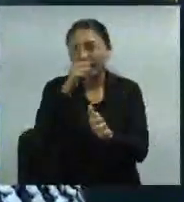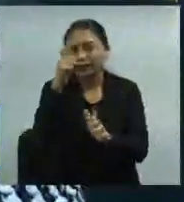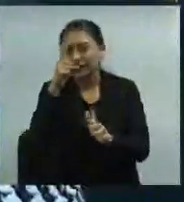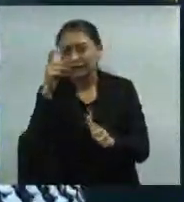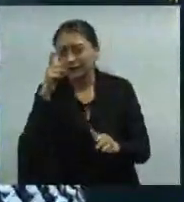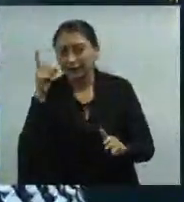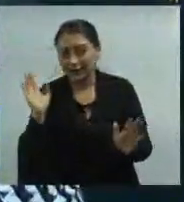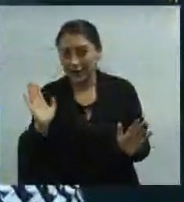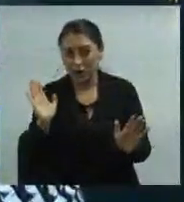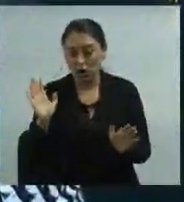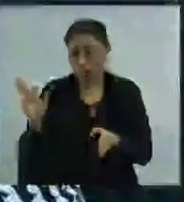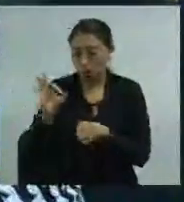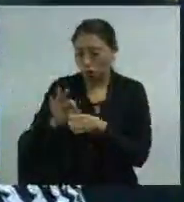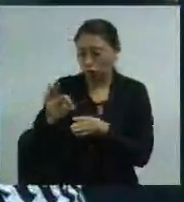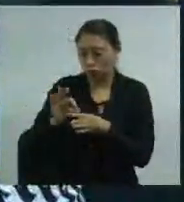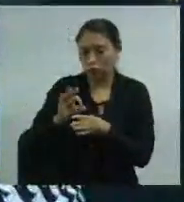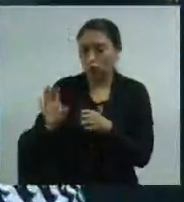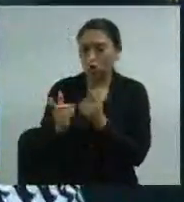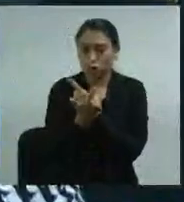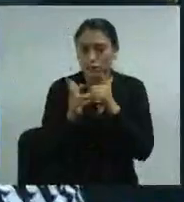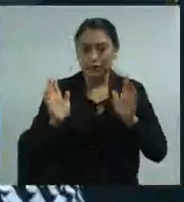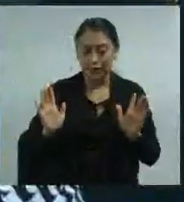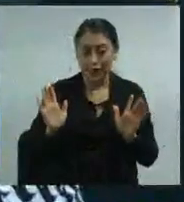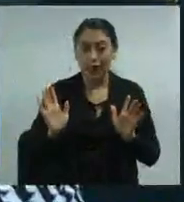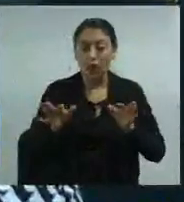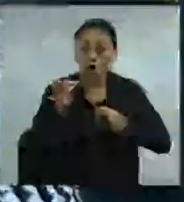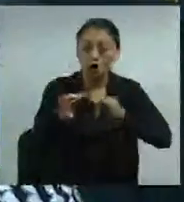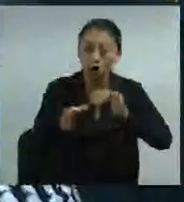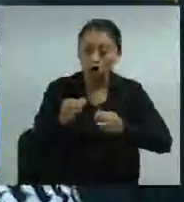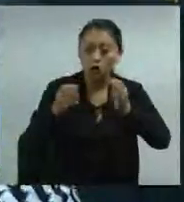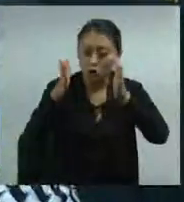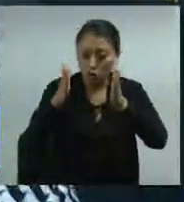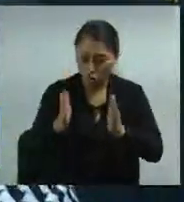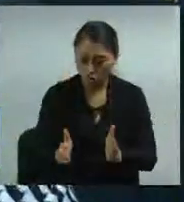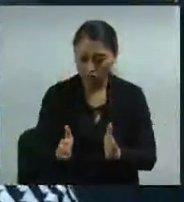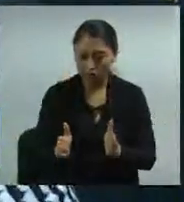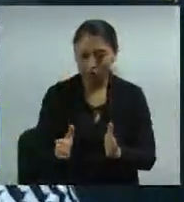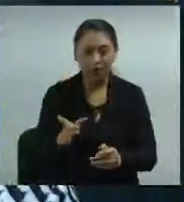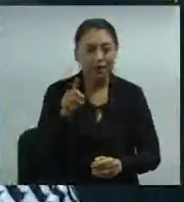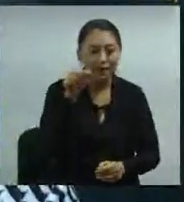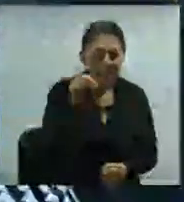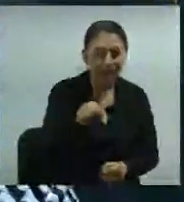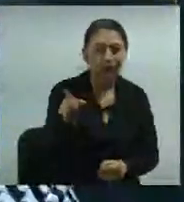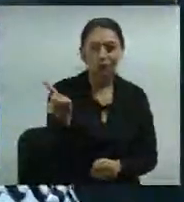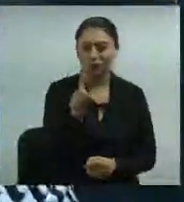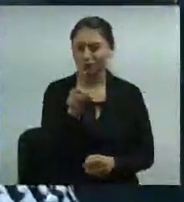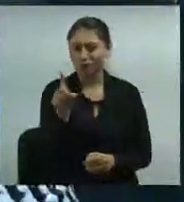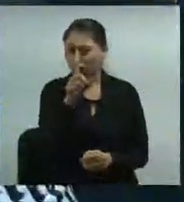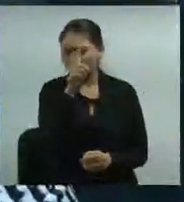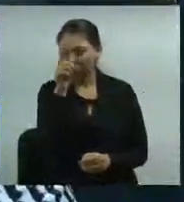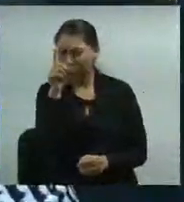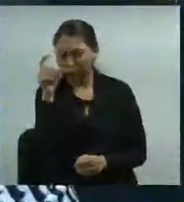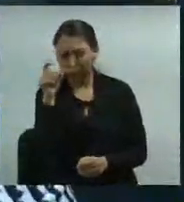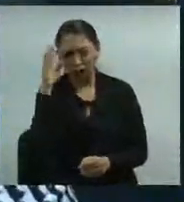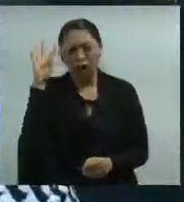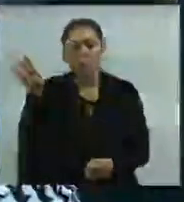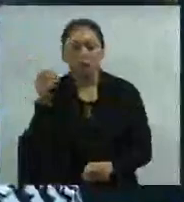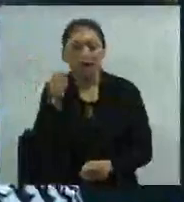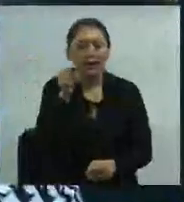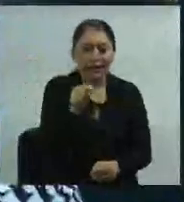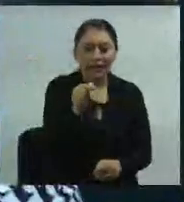el ejercicio de su función liberal. Los jueces, por obvias razones, no ejercen, porque ejercen una función